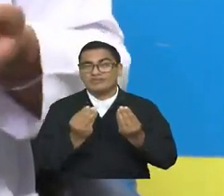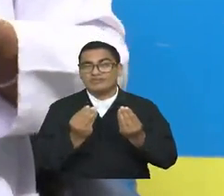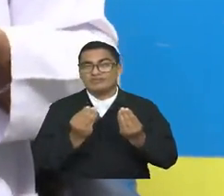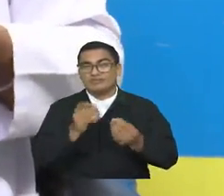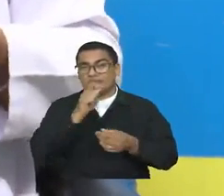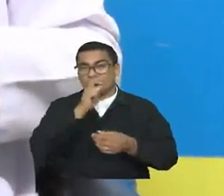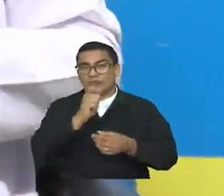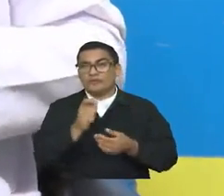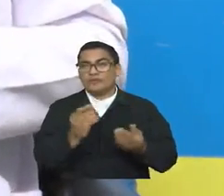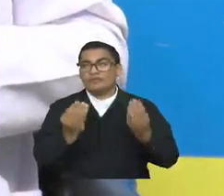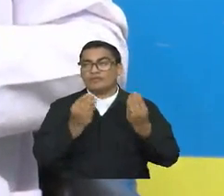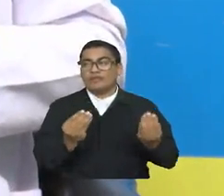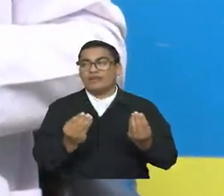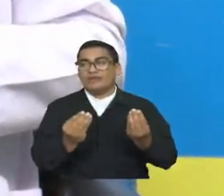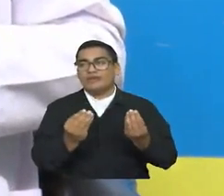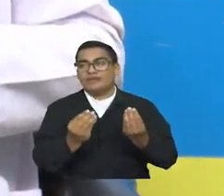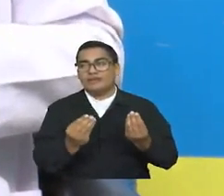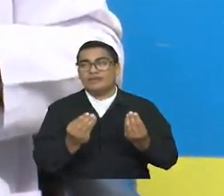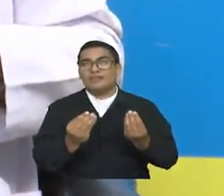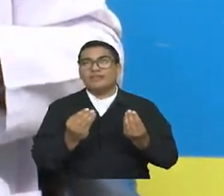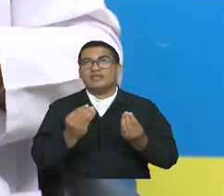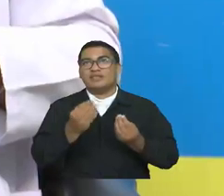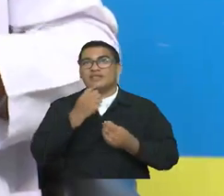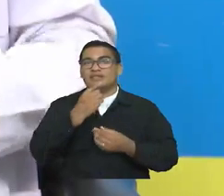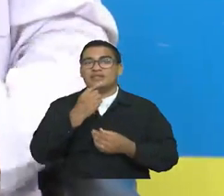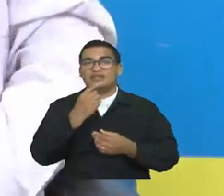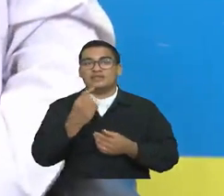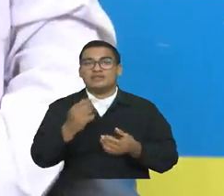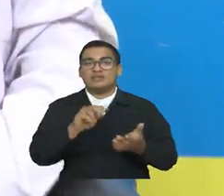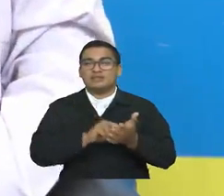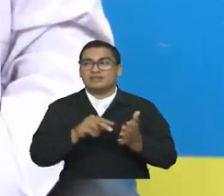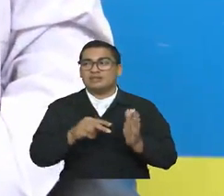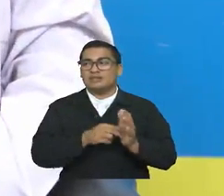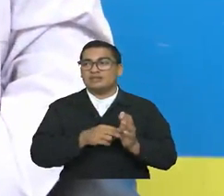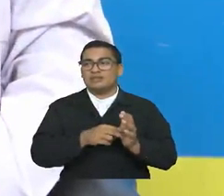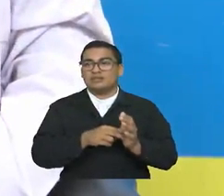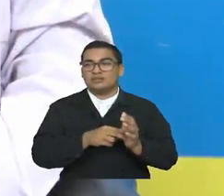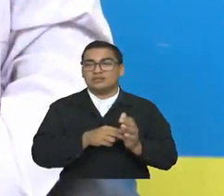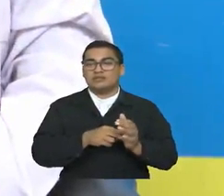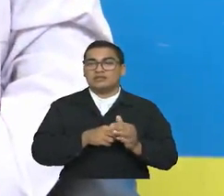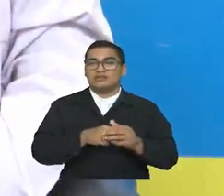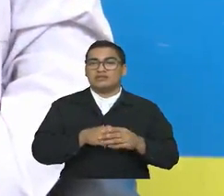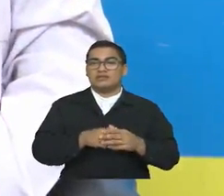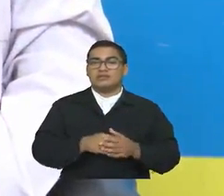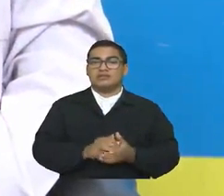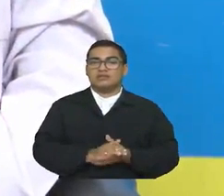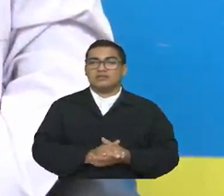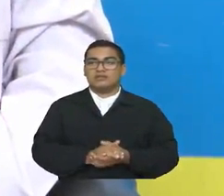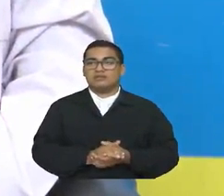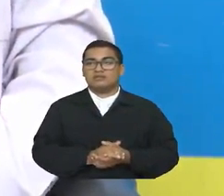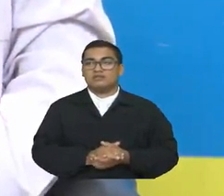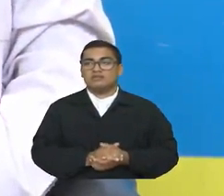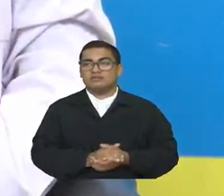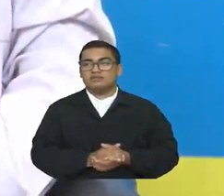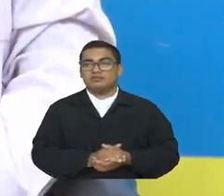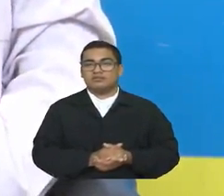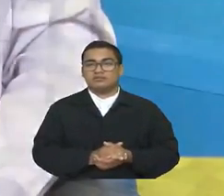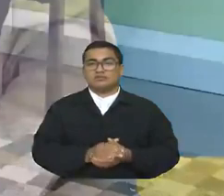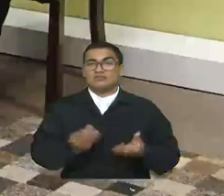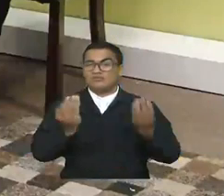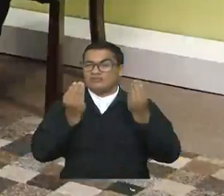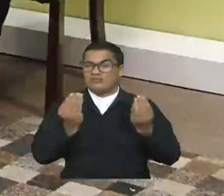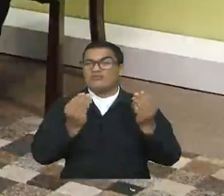es bastante activo, es el Qigong. Hay muchas personas que, muchas amas de casa,